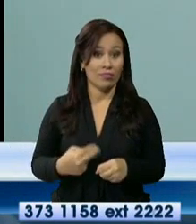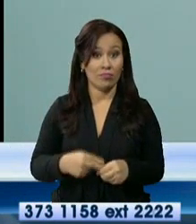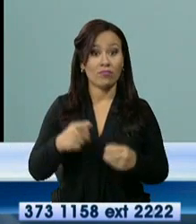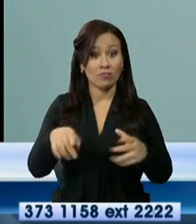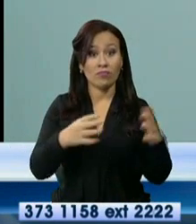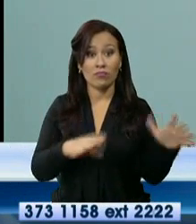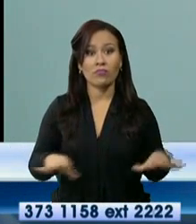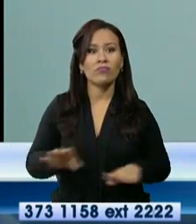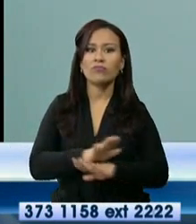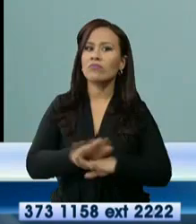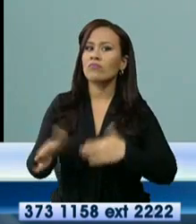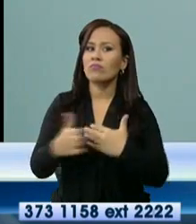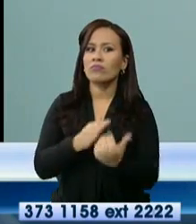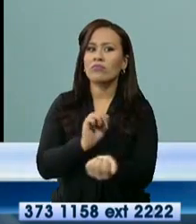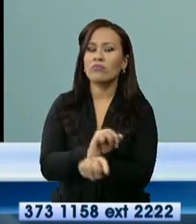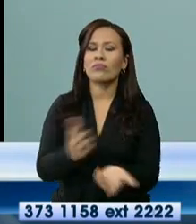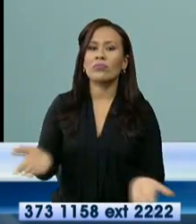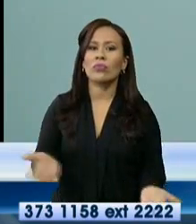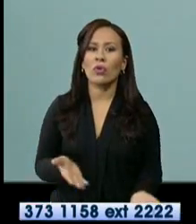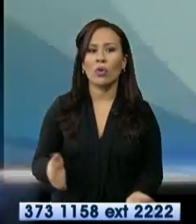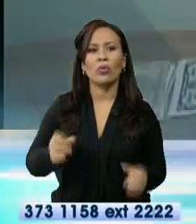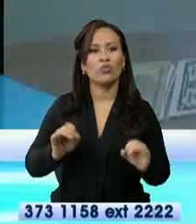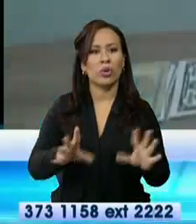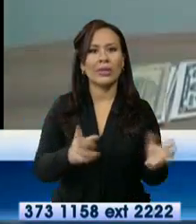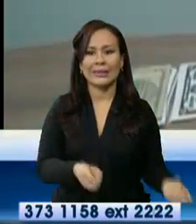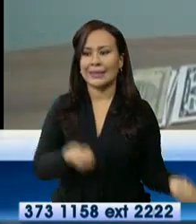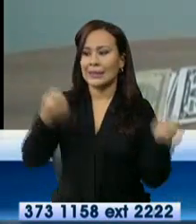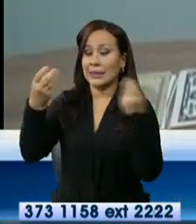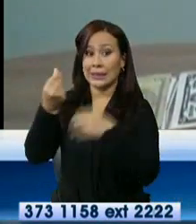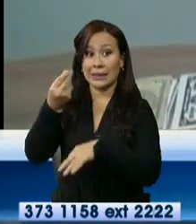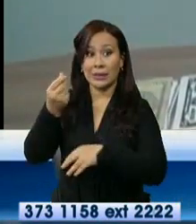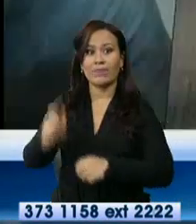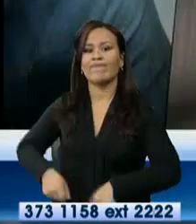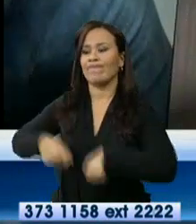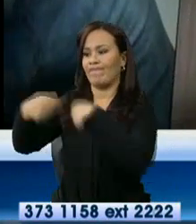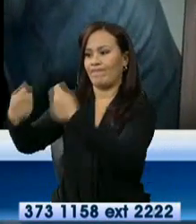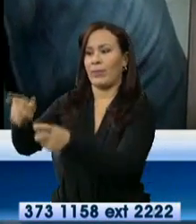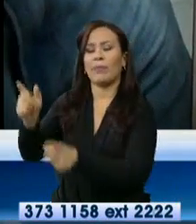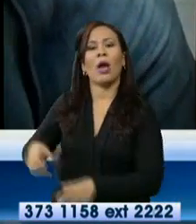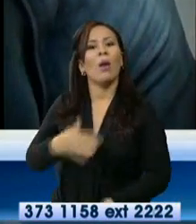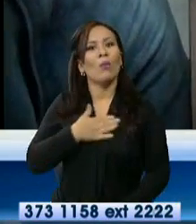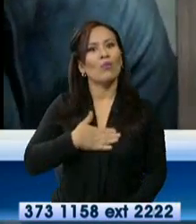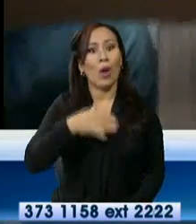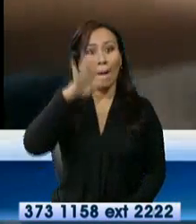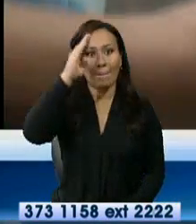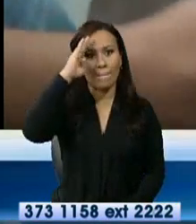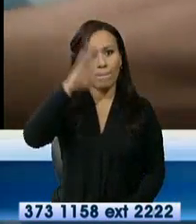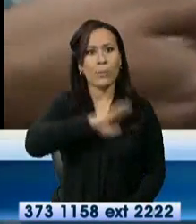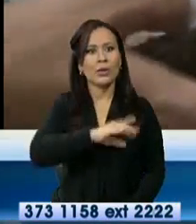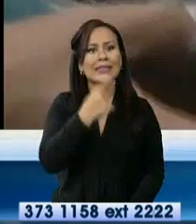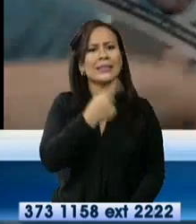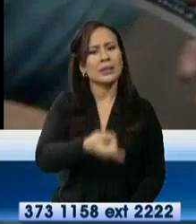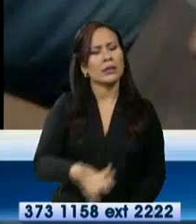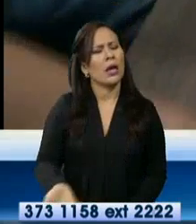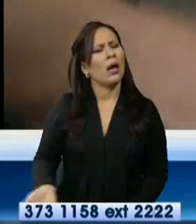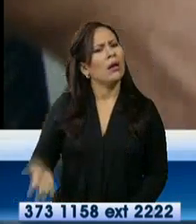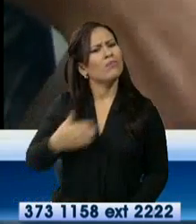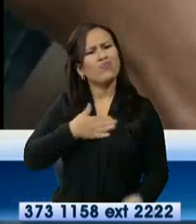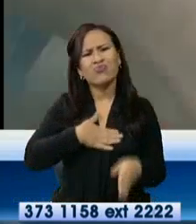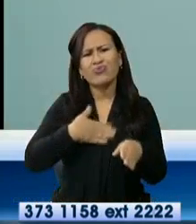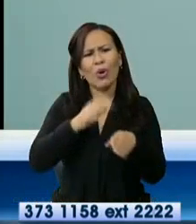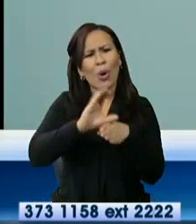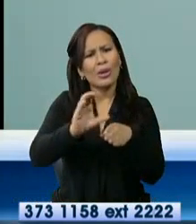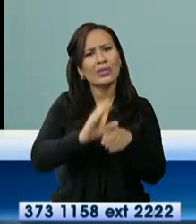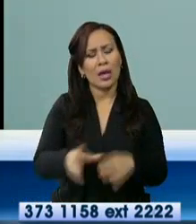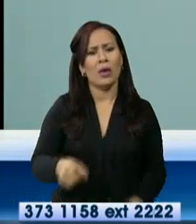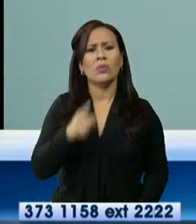la recuperación de parte del dinero sustraído. La policía hace recomendaciones a la comunidad para no ser blanco de estas estafas.